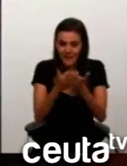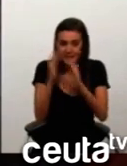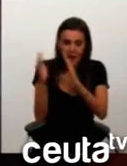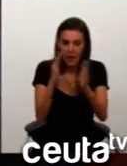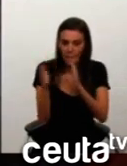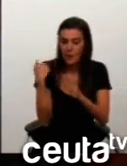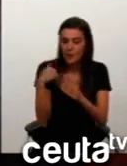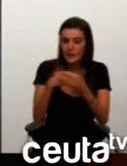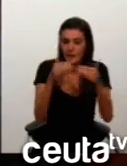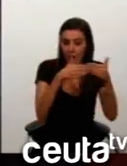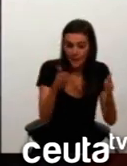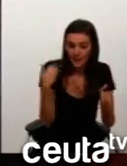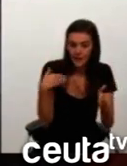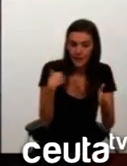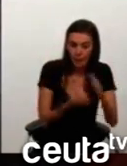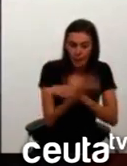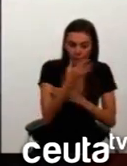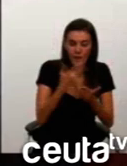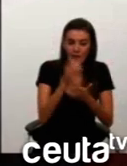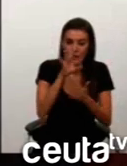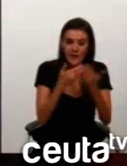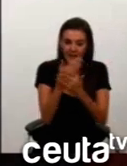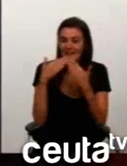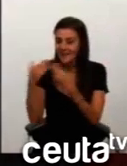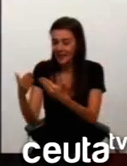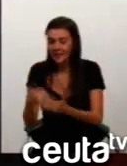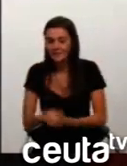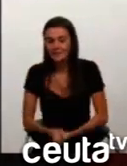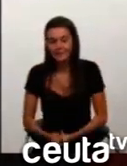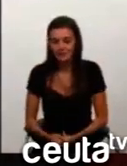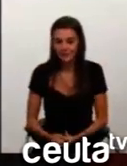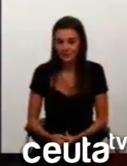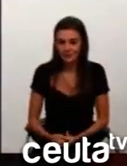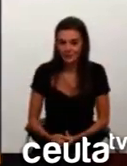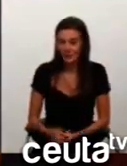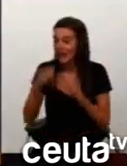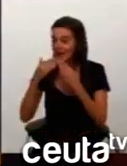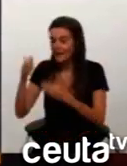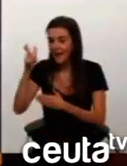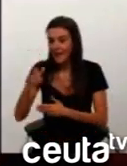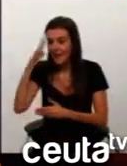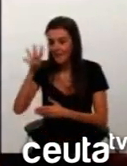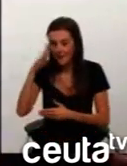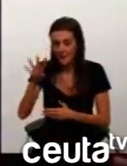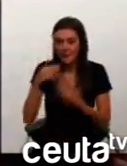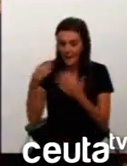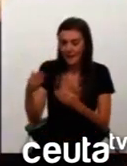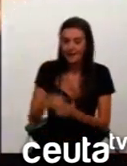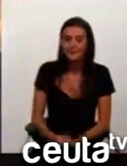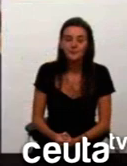va a abrir en el momento de publicación, en esos 15 días. Muchas gracias. Gracias, señora Ahmed.